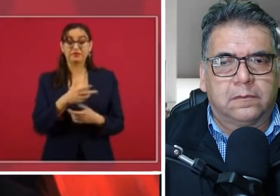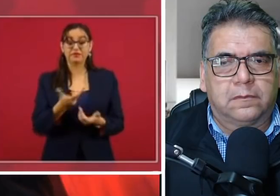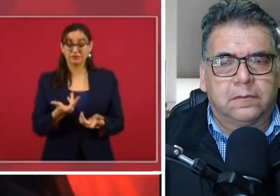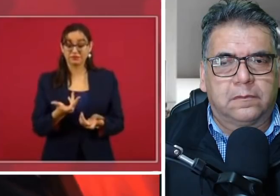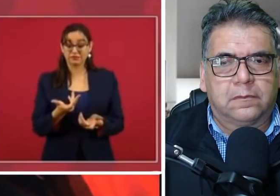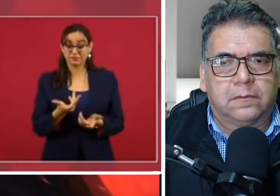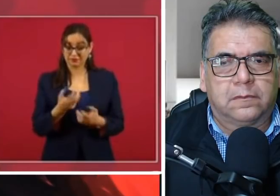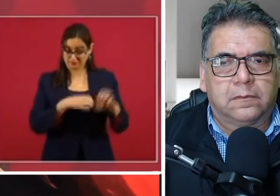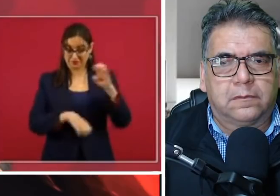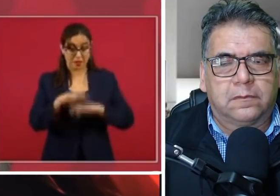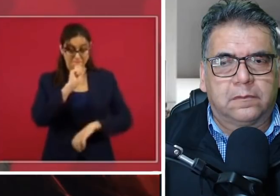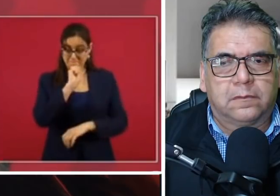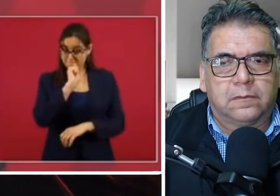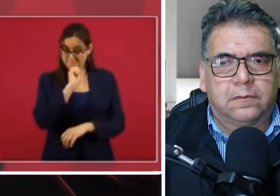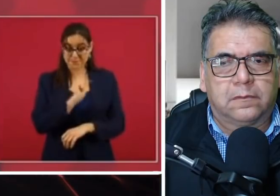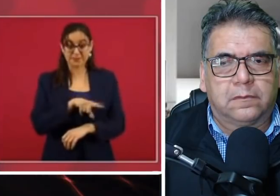contrató